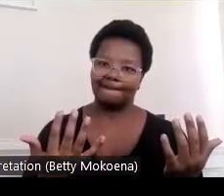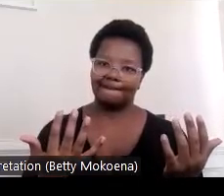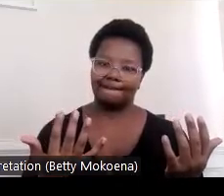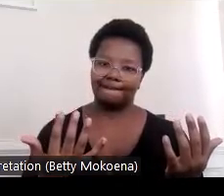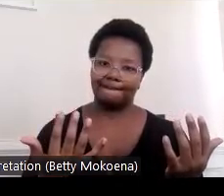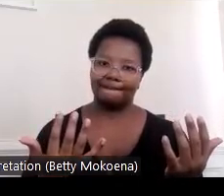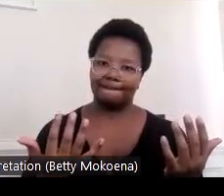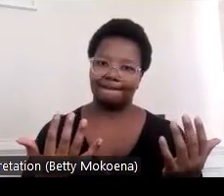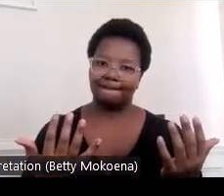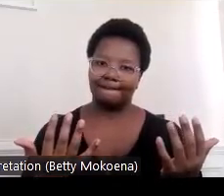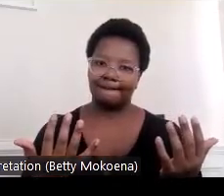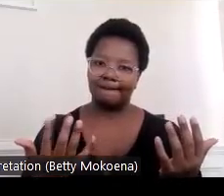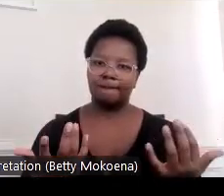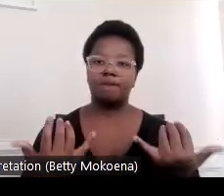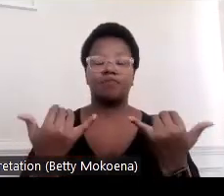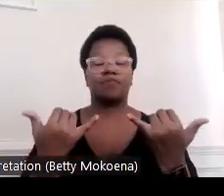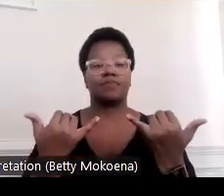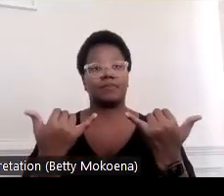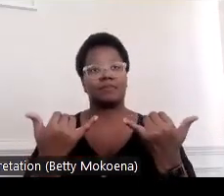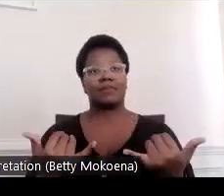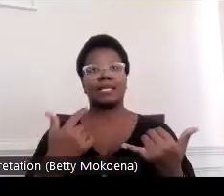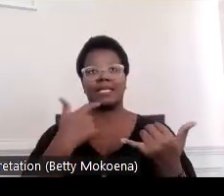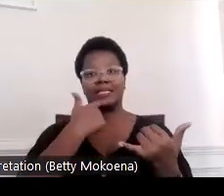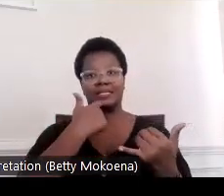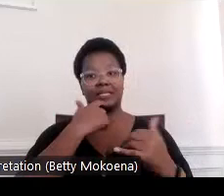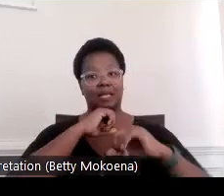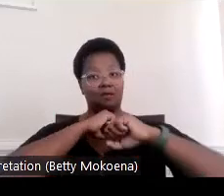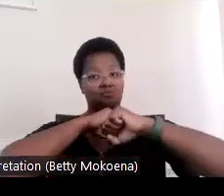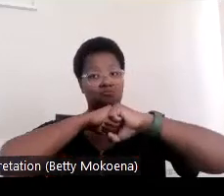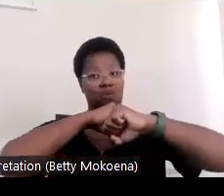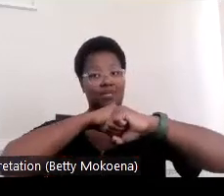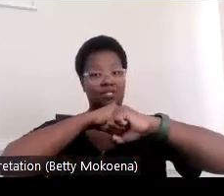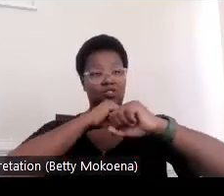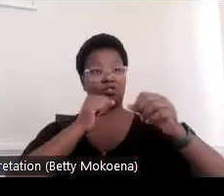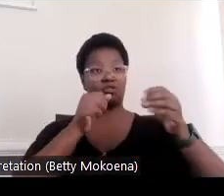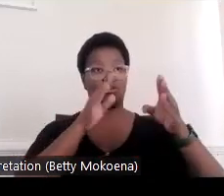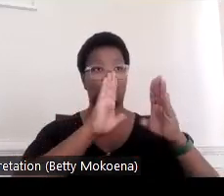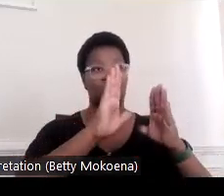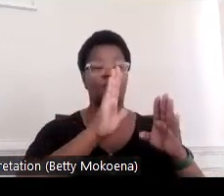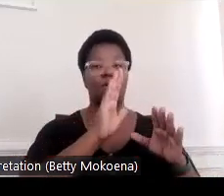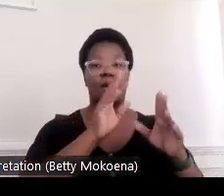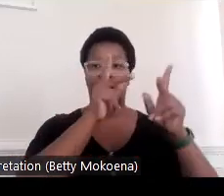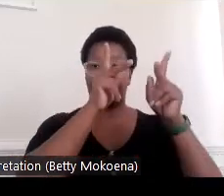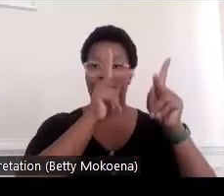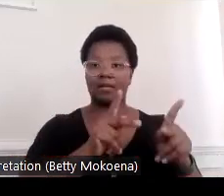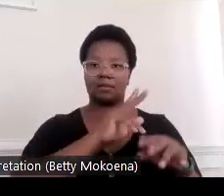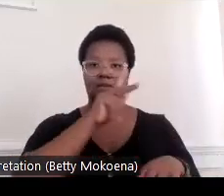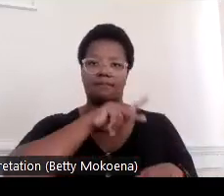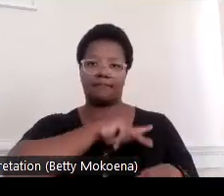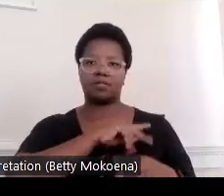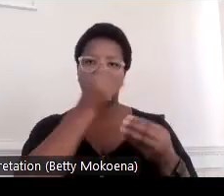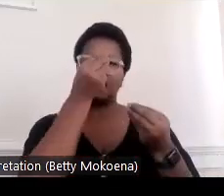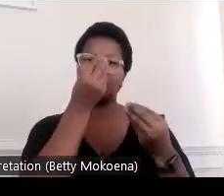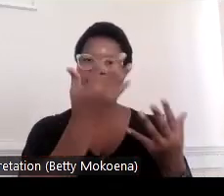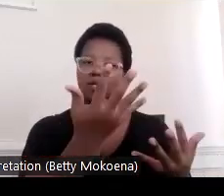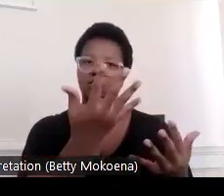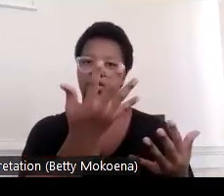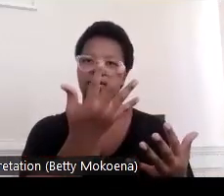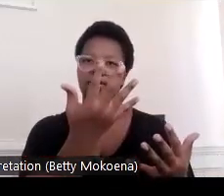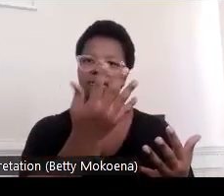puede ser la protección del individuo verdad y su información